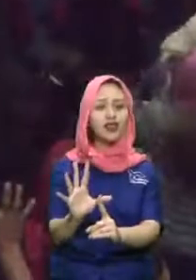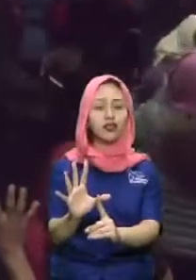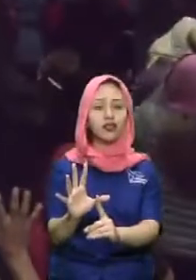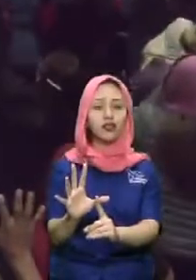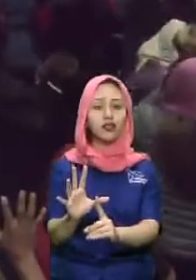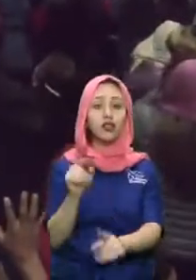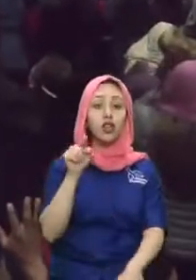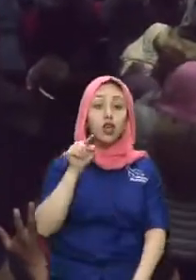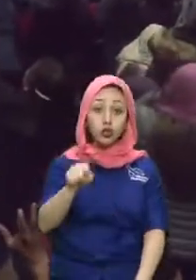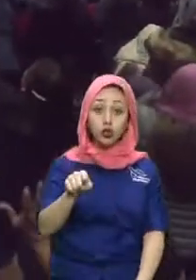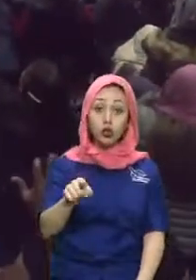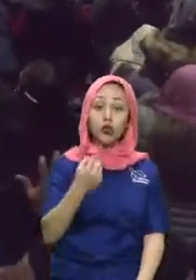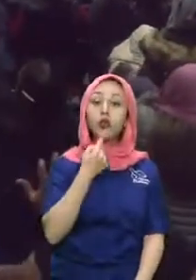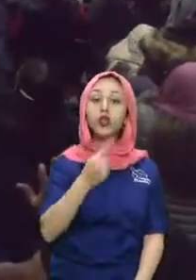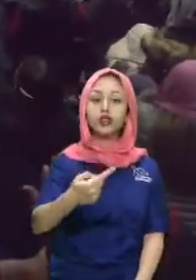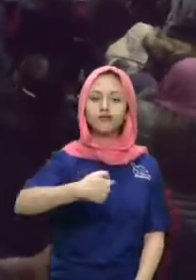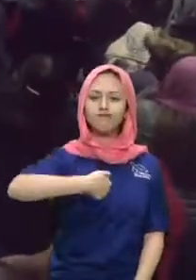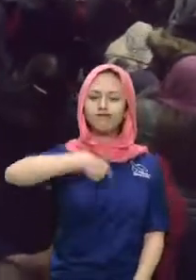Dilo, yo creo.